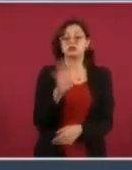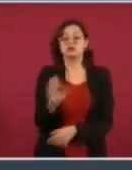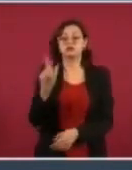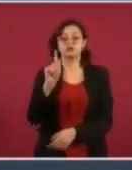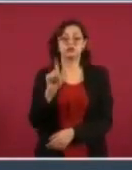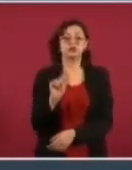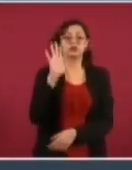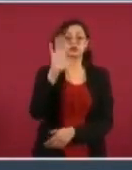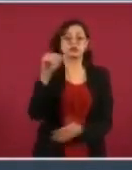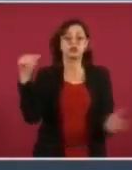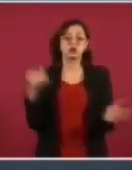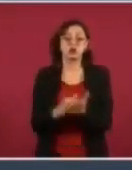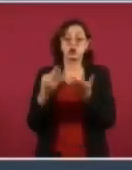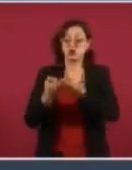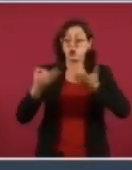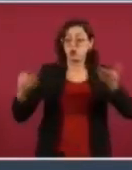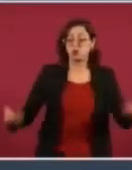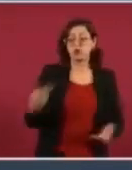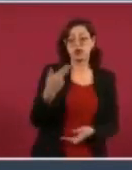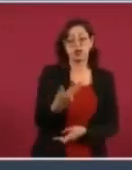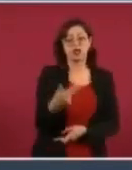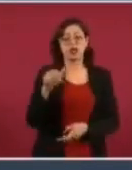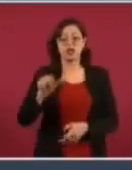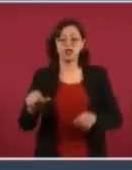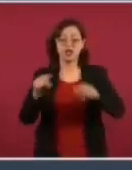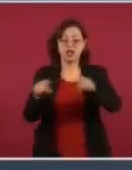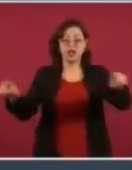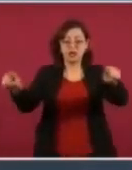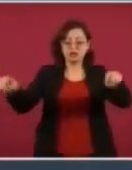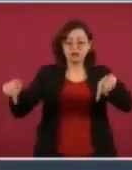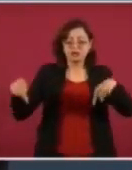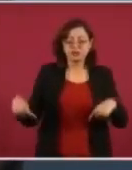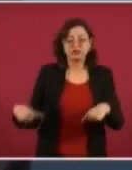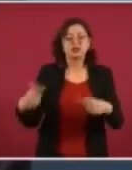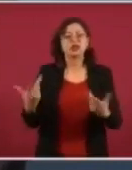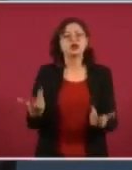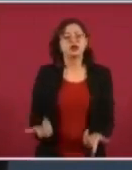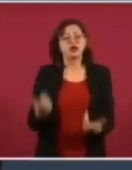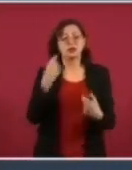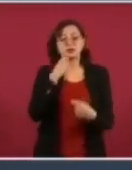575.000 hectáreas y ha permitido generar